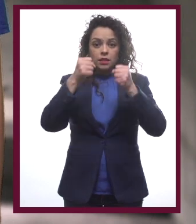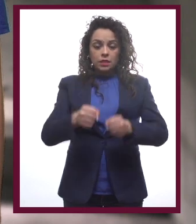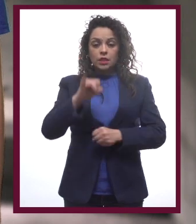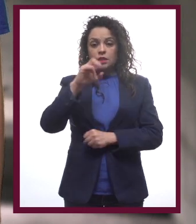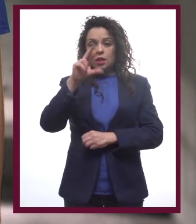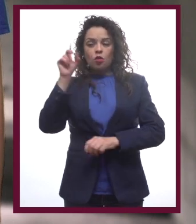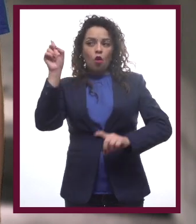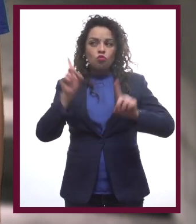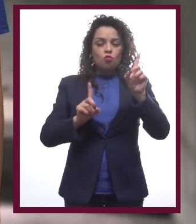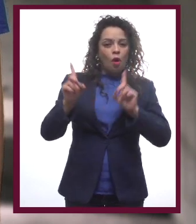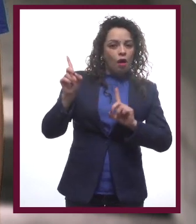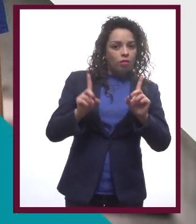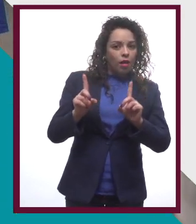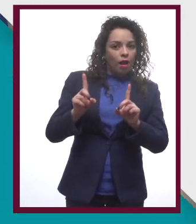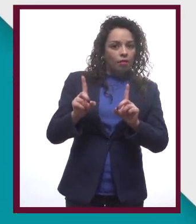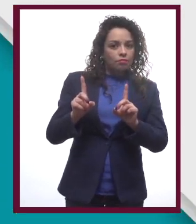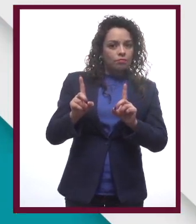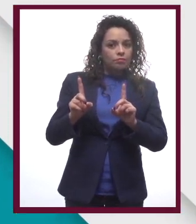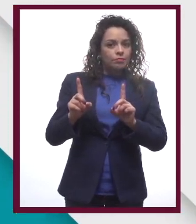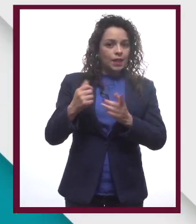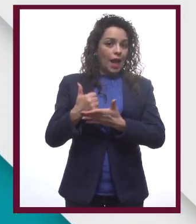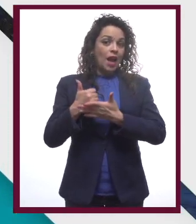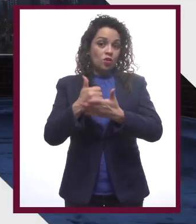hubiera ayudado a confirmar sus sospechas.